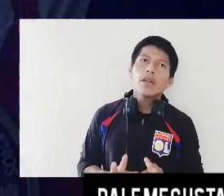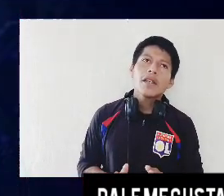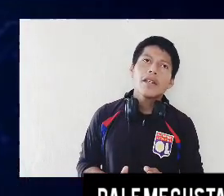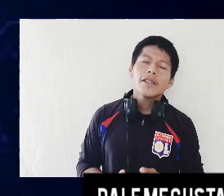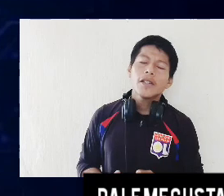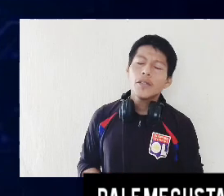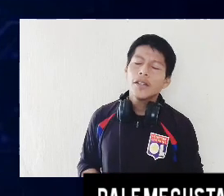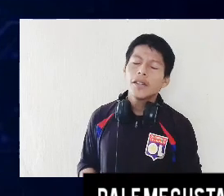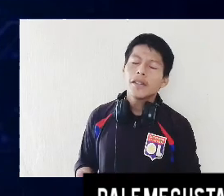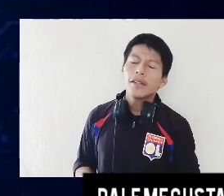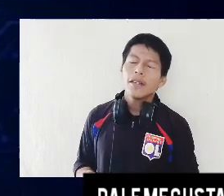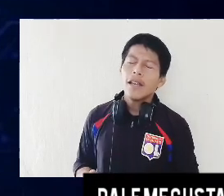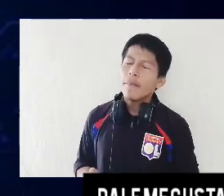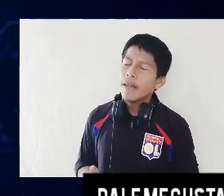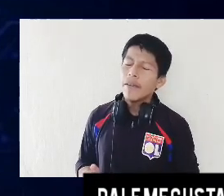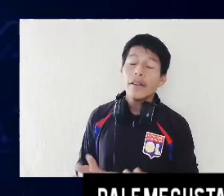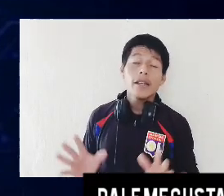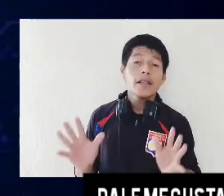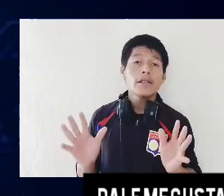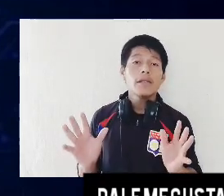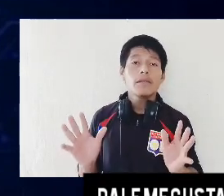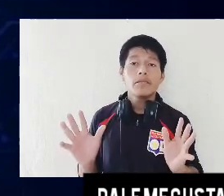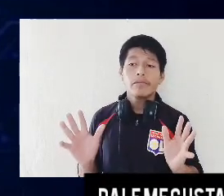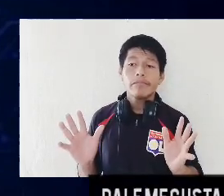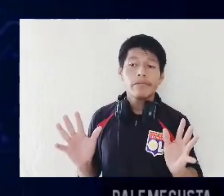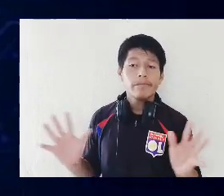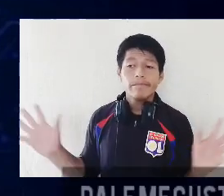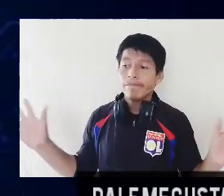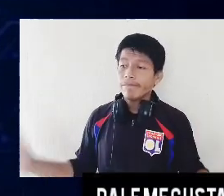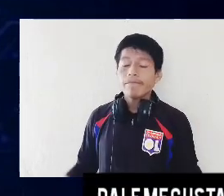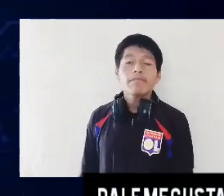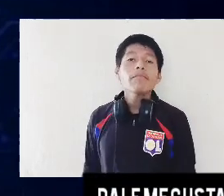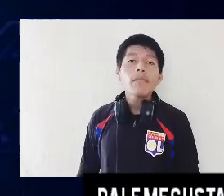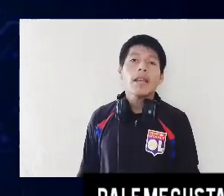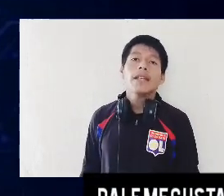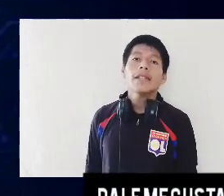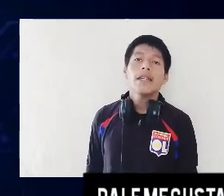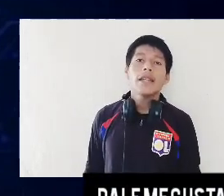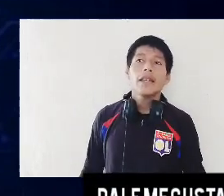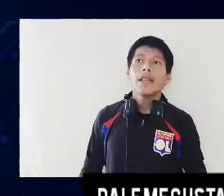desconectado porque, señores, la mera verdad,